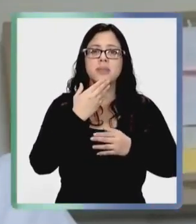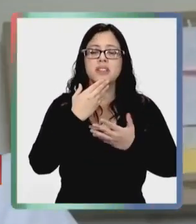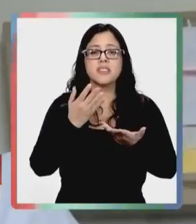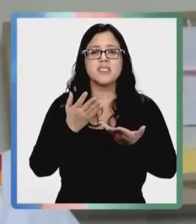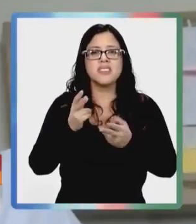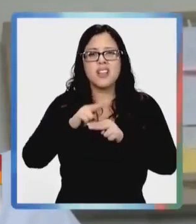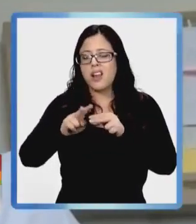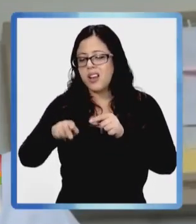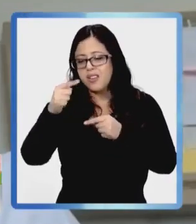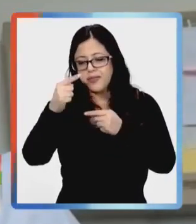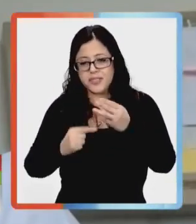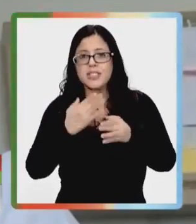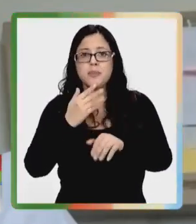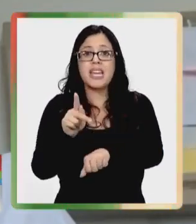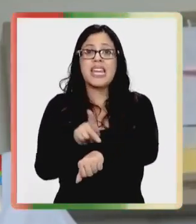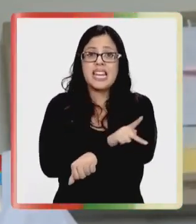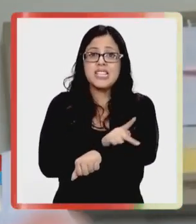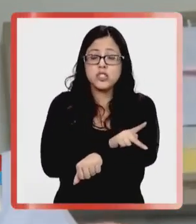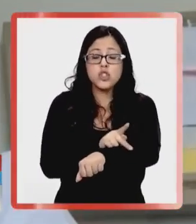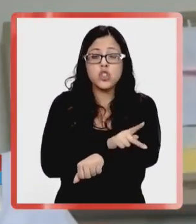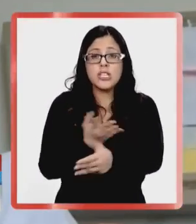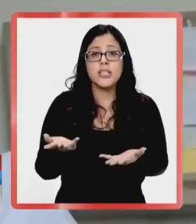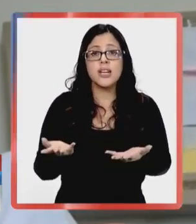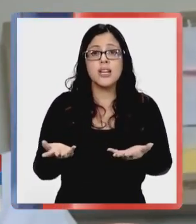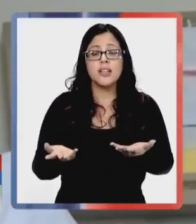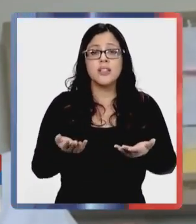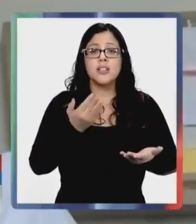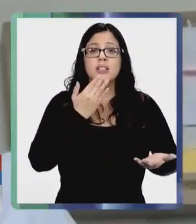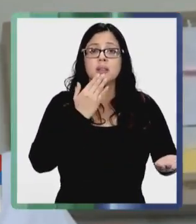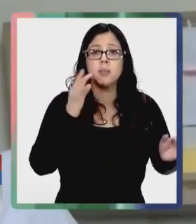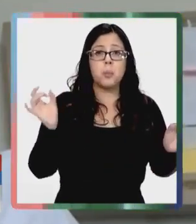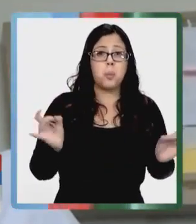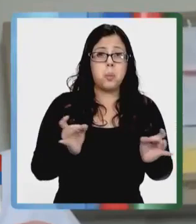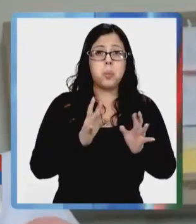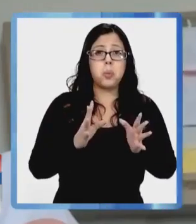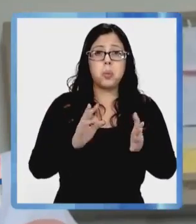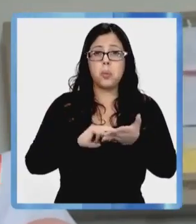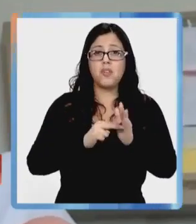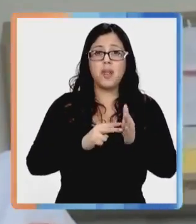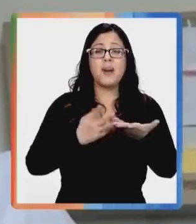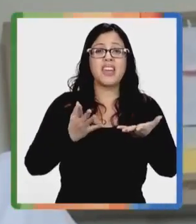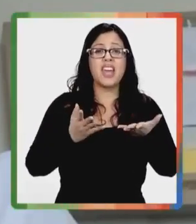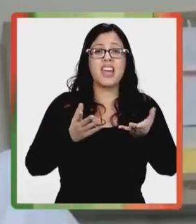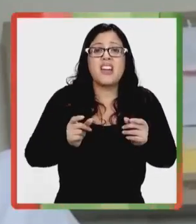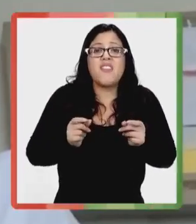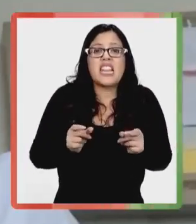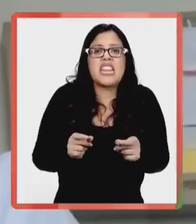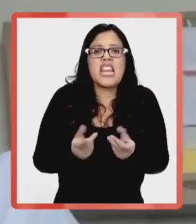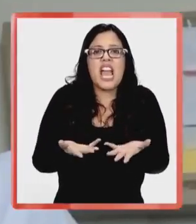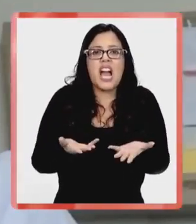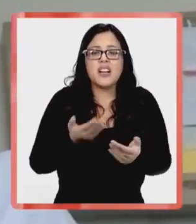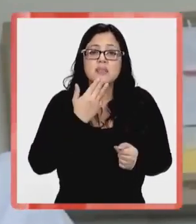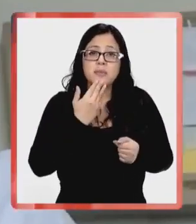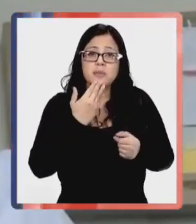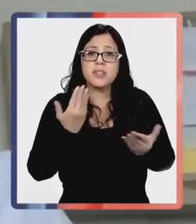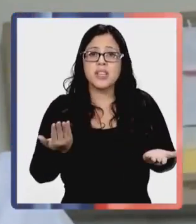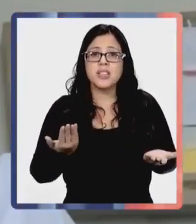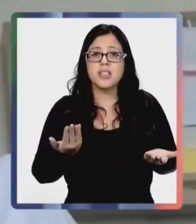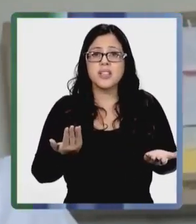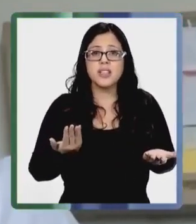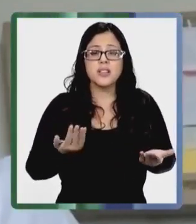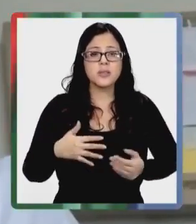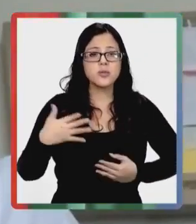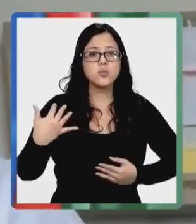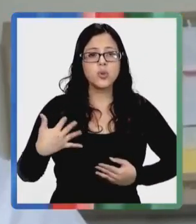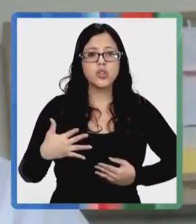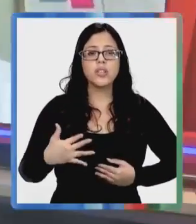las secreciones, se hace kinesiterapia, se da antibiótico en caso de que haya complicación bacteriana y se mira la hidratación, que es súper